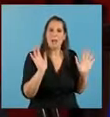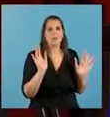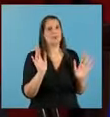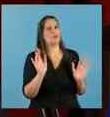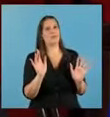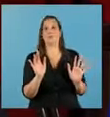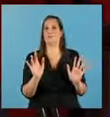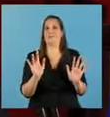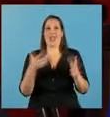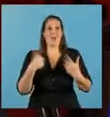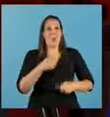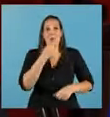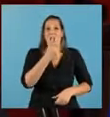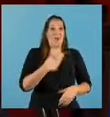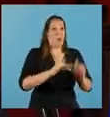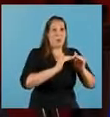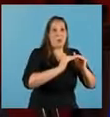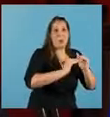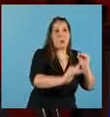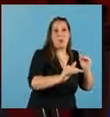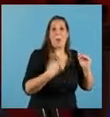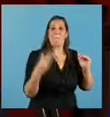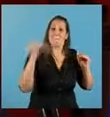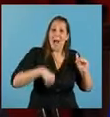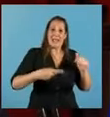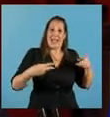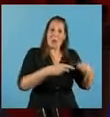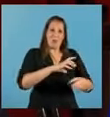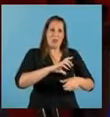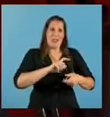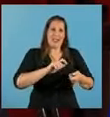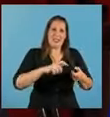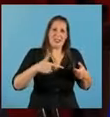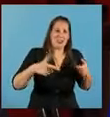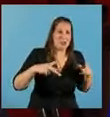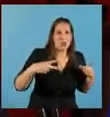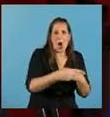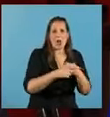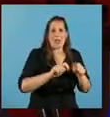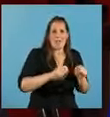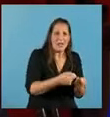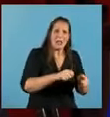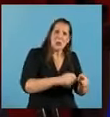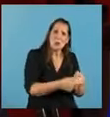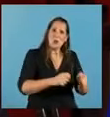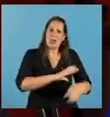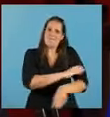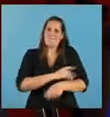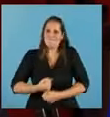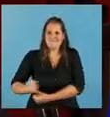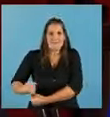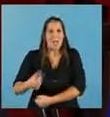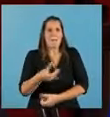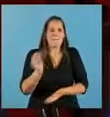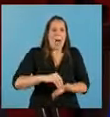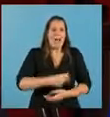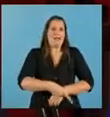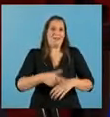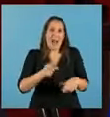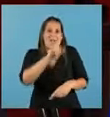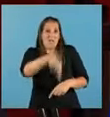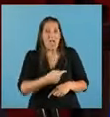fiscal en las recesiones. Más ajuste lleva a más recesión, a menos oportunidades, a más pobreza,